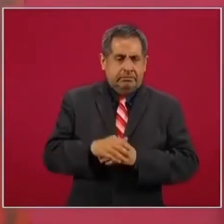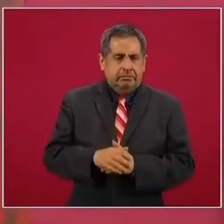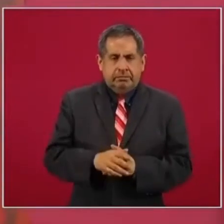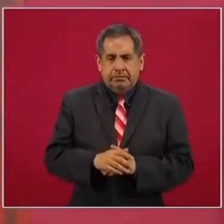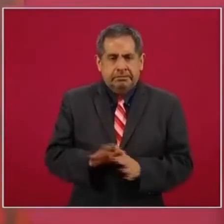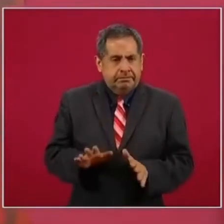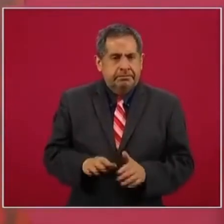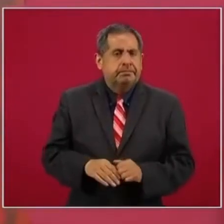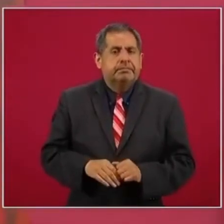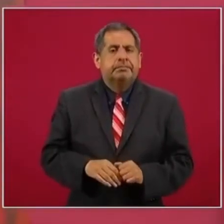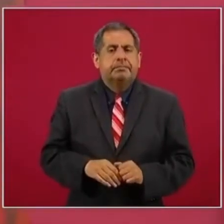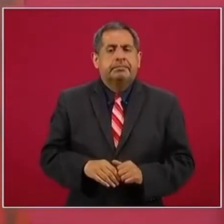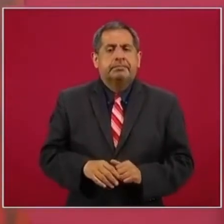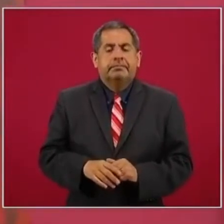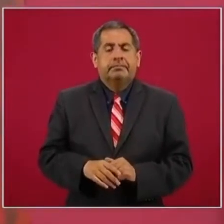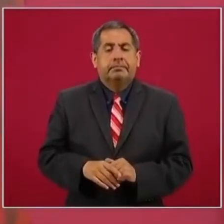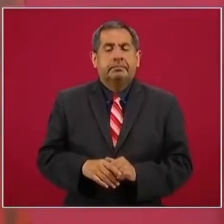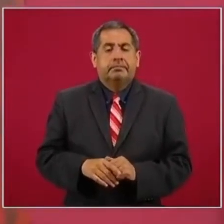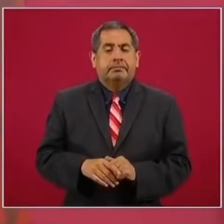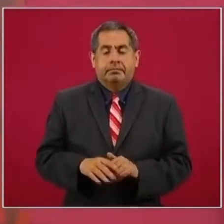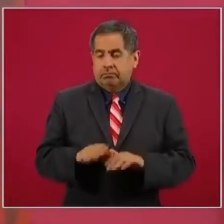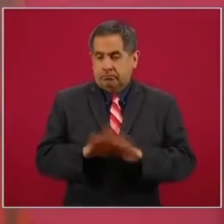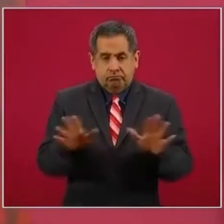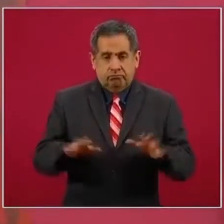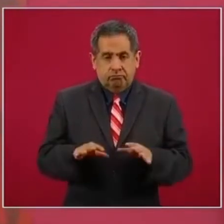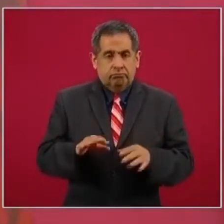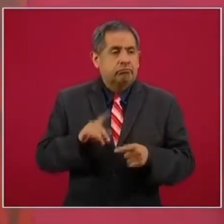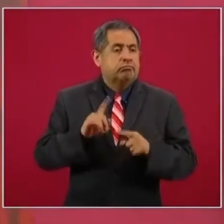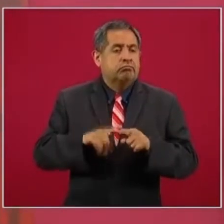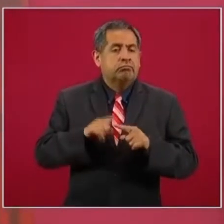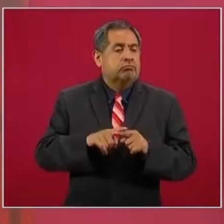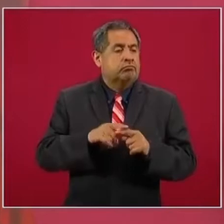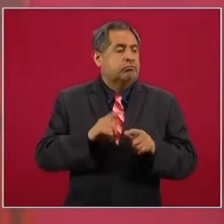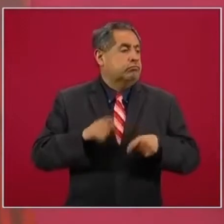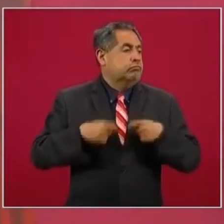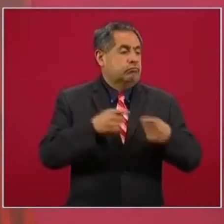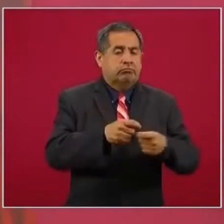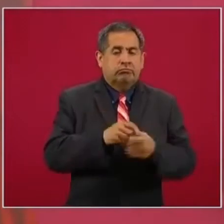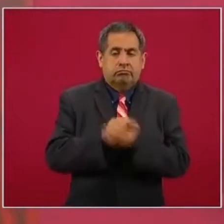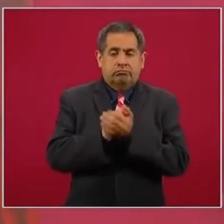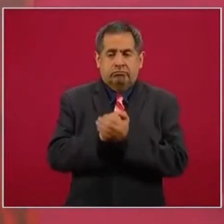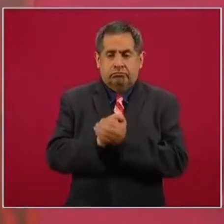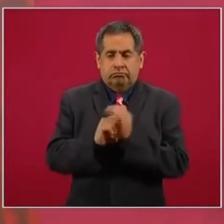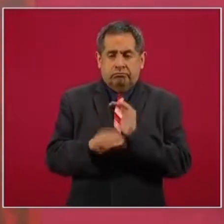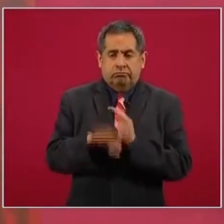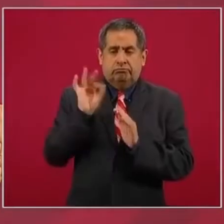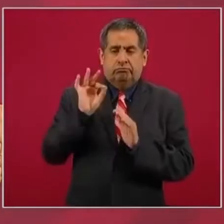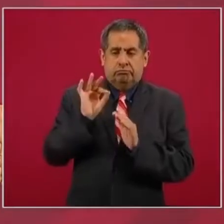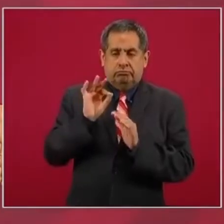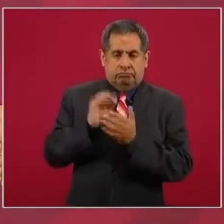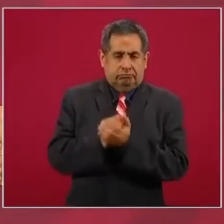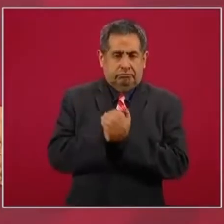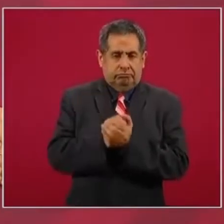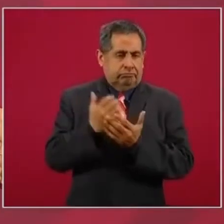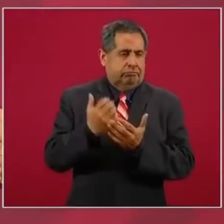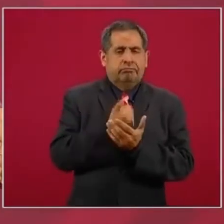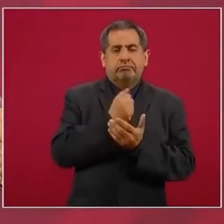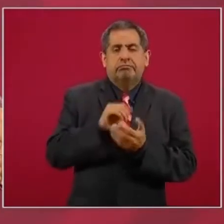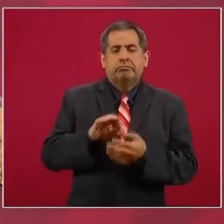ahora ¿sí? Va a ser por sorteo, por insaculación, dicen los técnicos, los que hablan